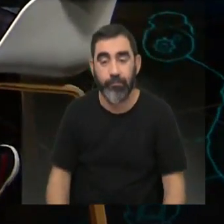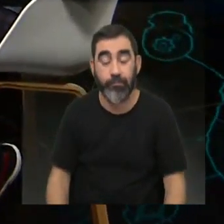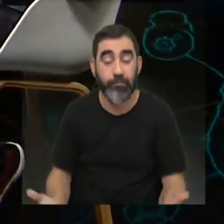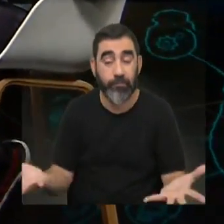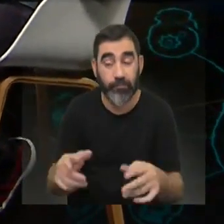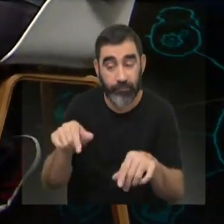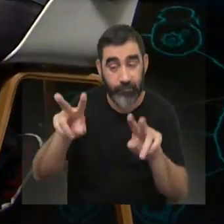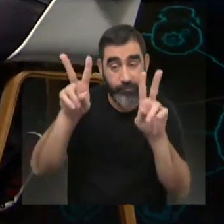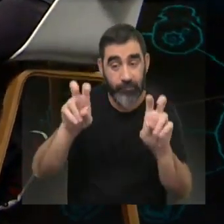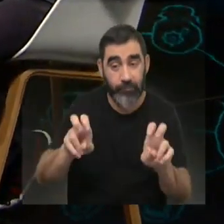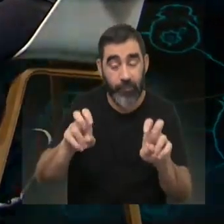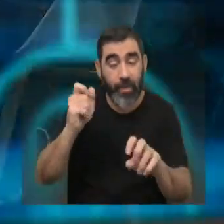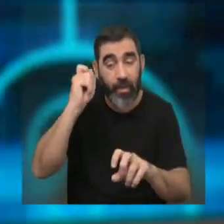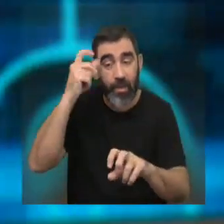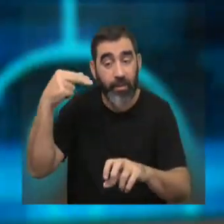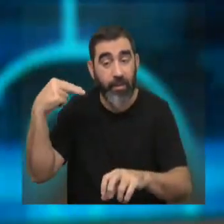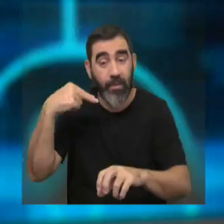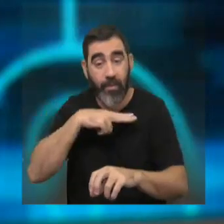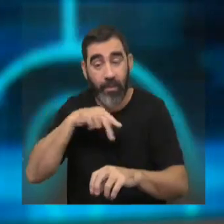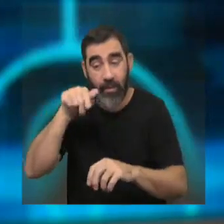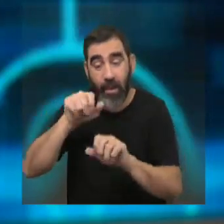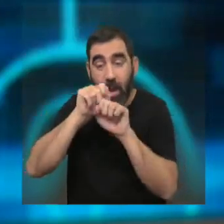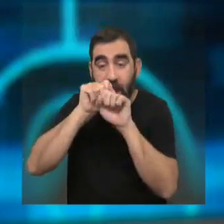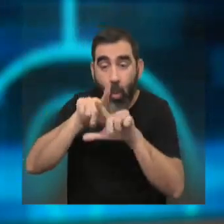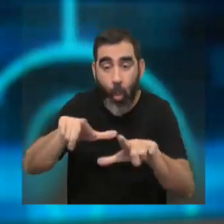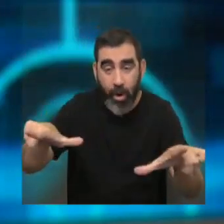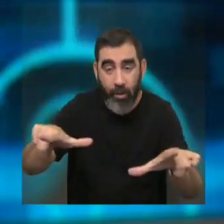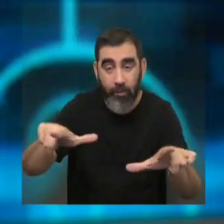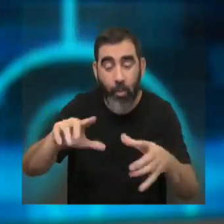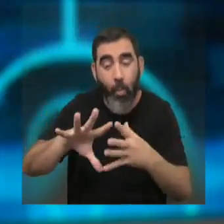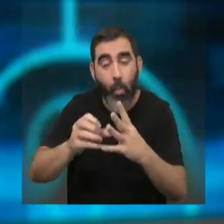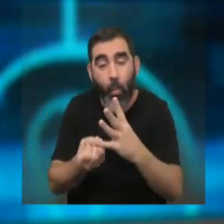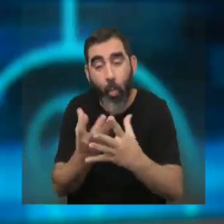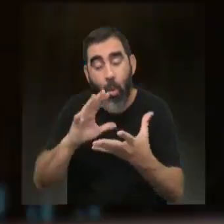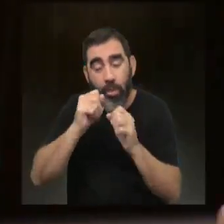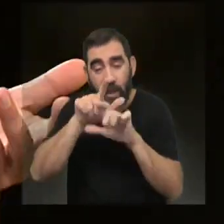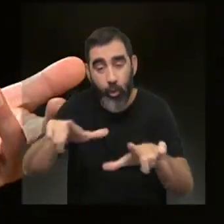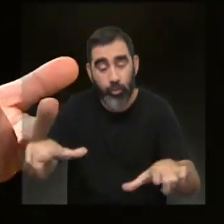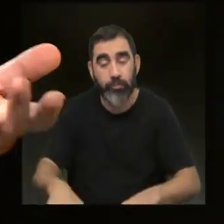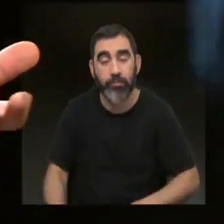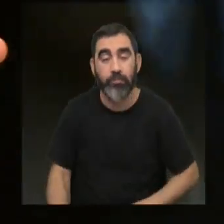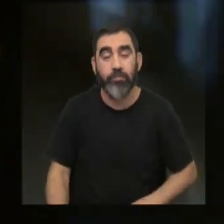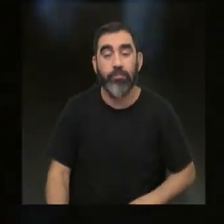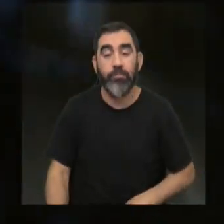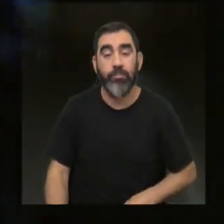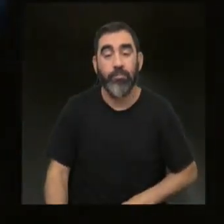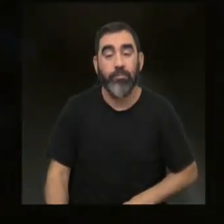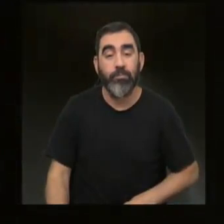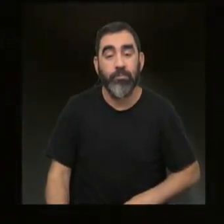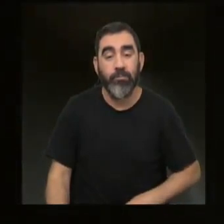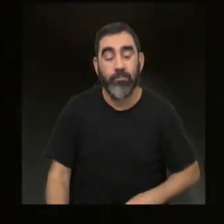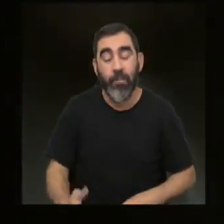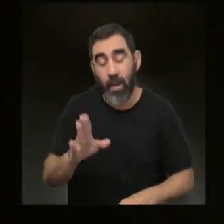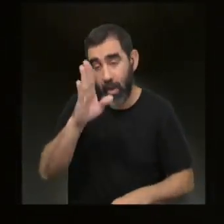tiene que ver con la inteligencia artificial generativa para lenguajes a través de estos modelos grandes de lenguaje. Y está bueno traerlo de ese lado porque aprendimos